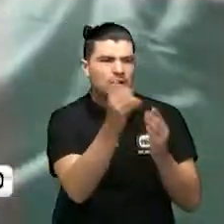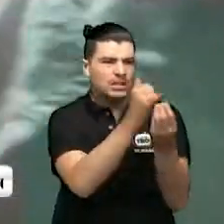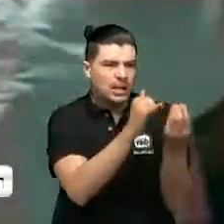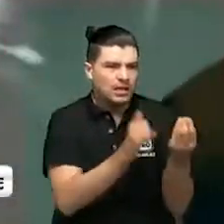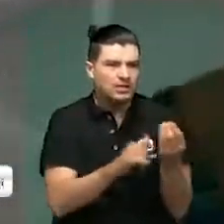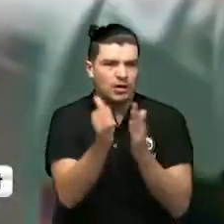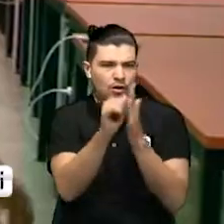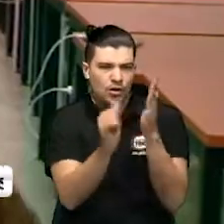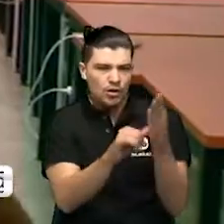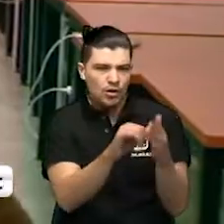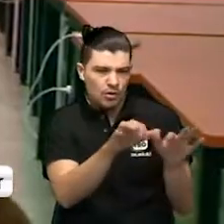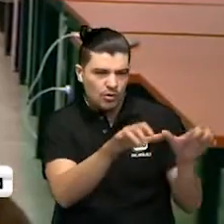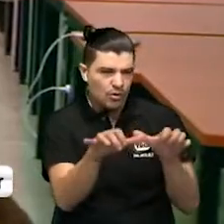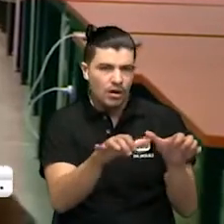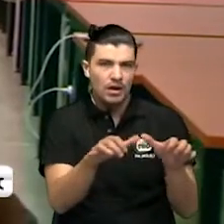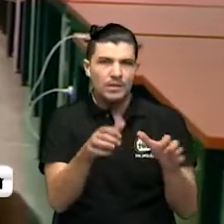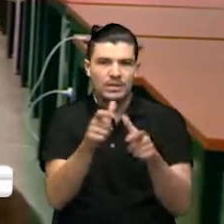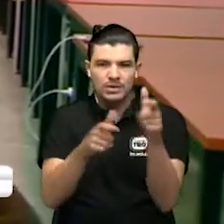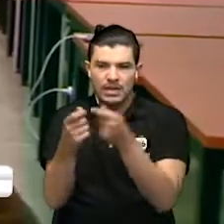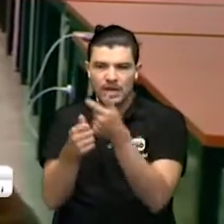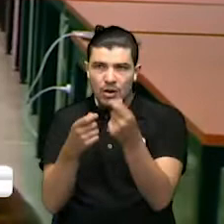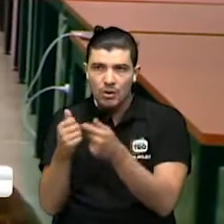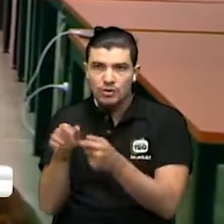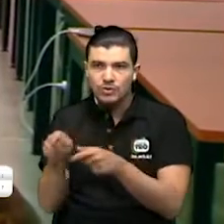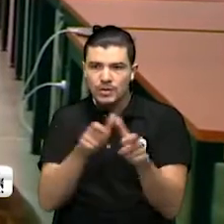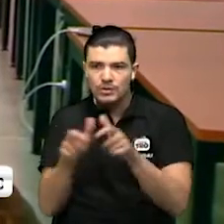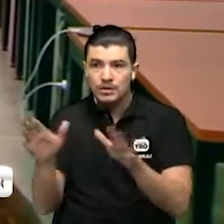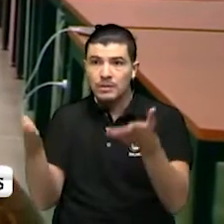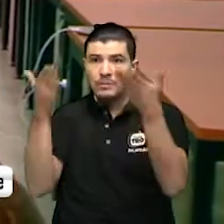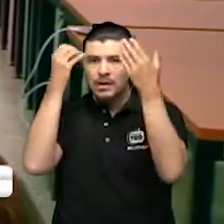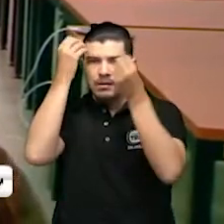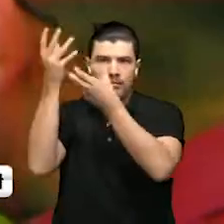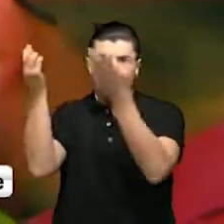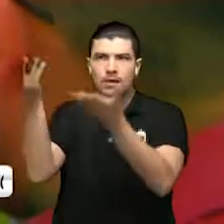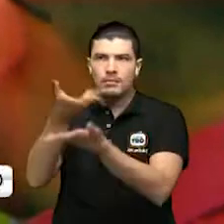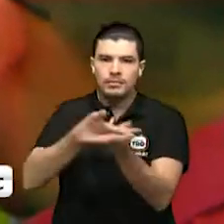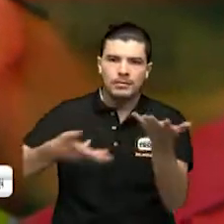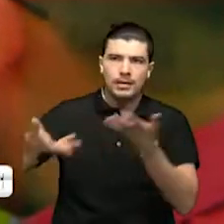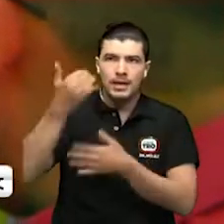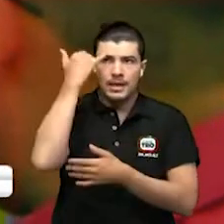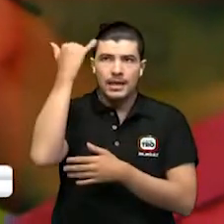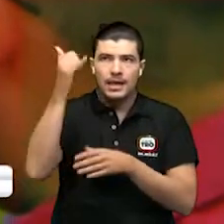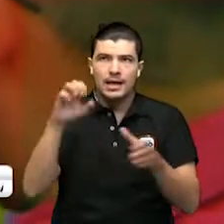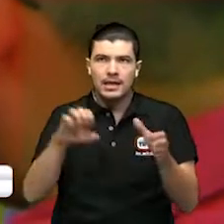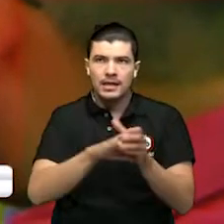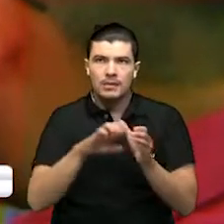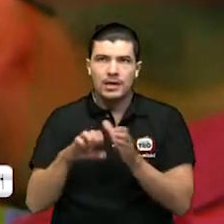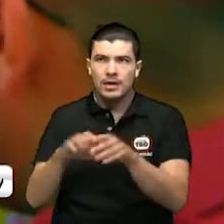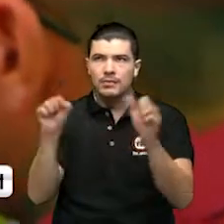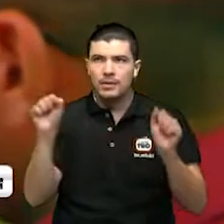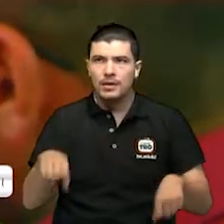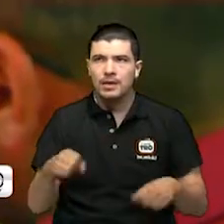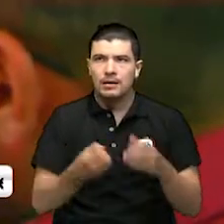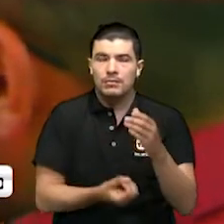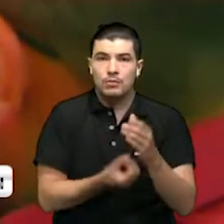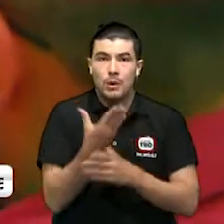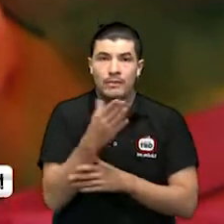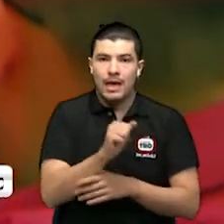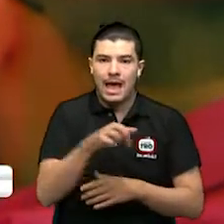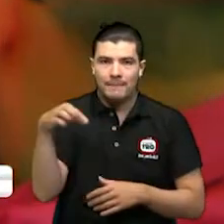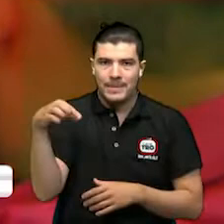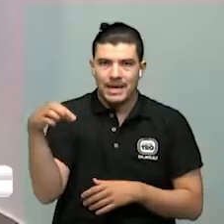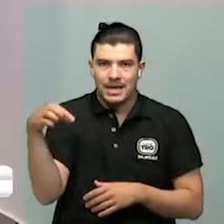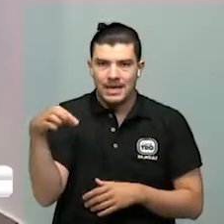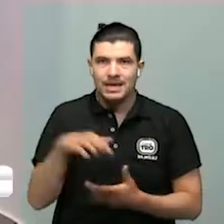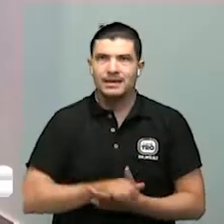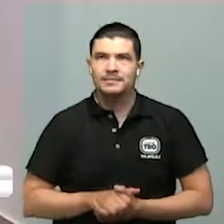gente de negocios y entusiastas del emprendimiento para compartir ideas formar equipos y crear start apps que ha sido